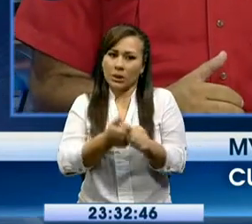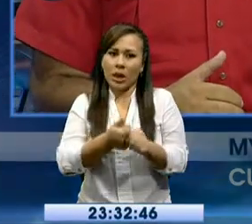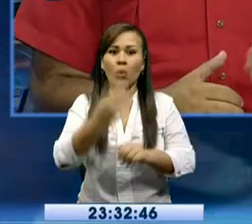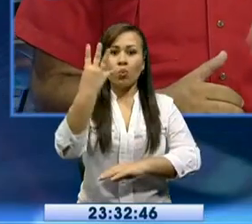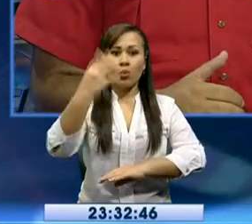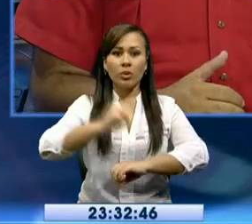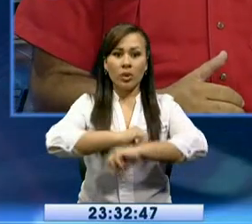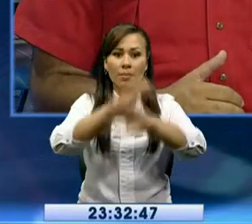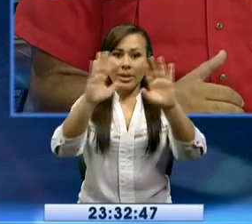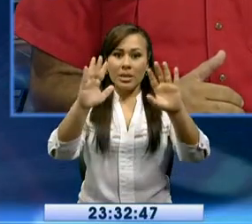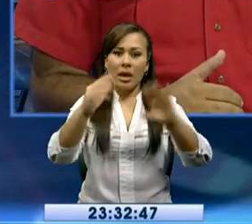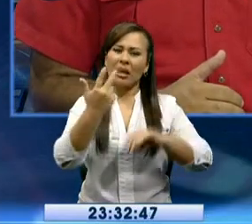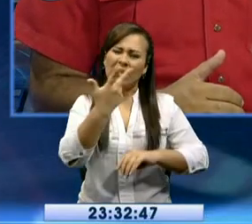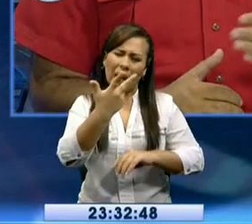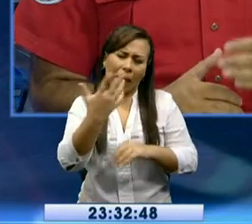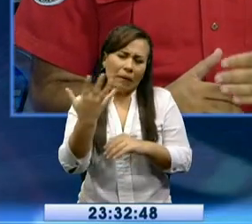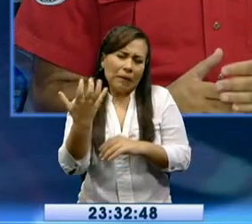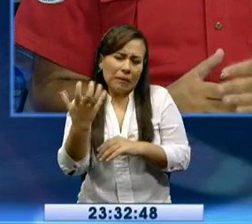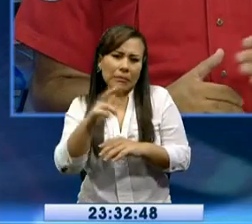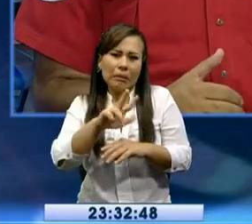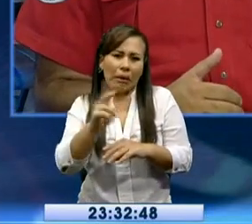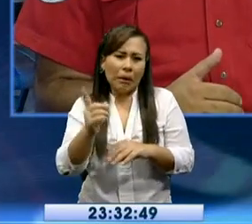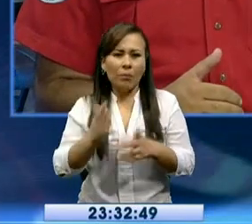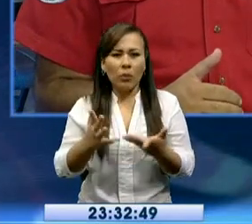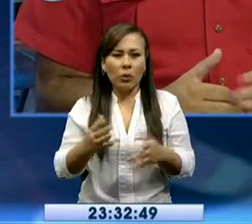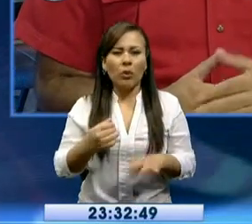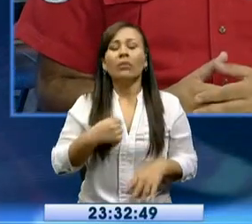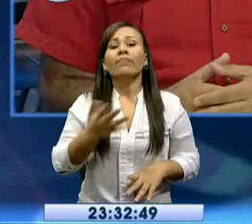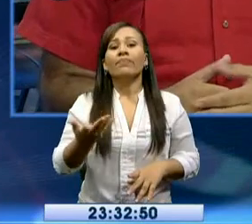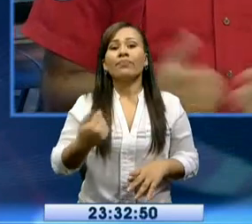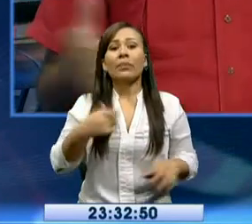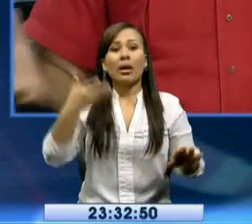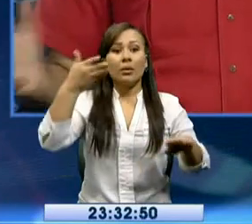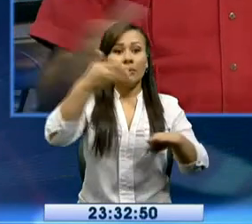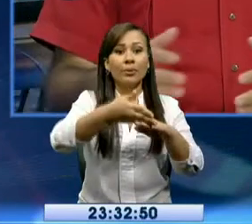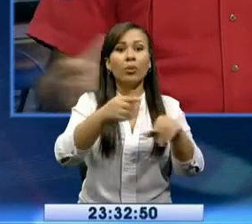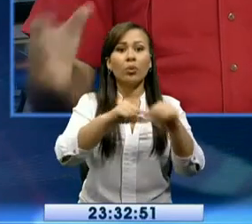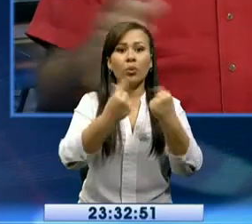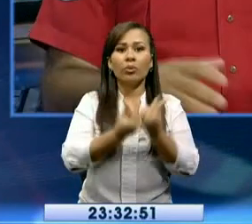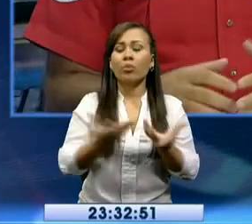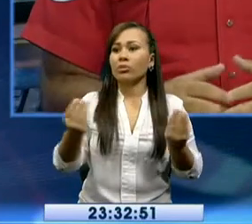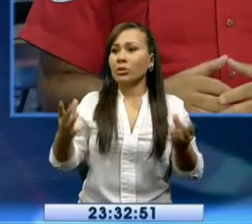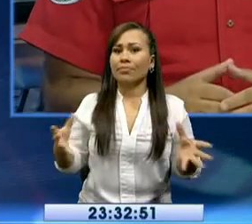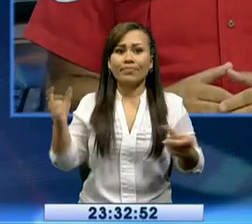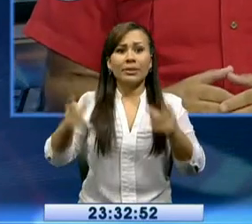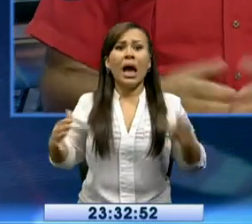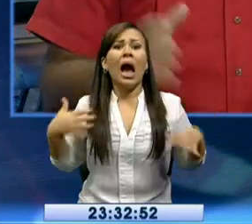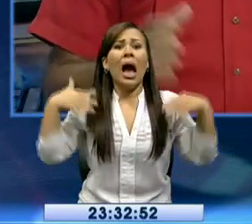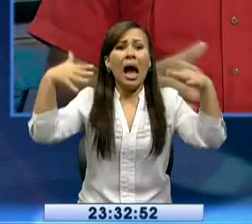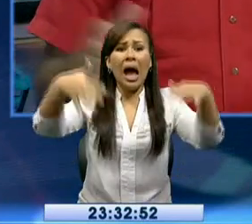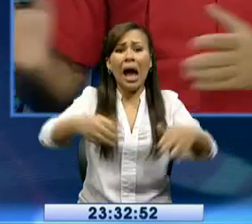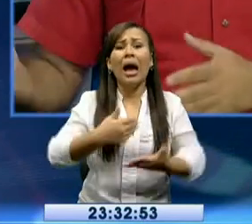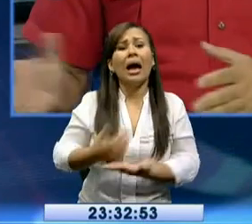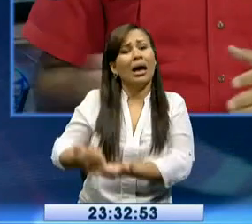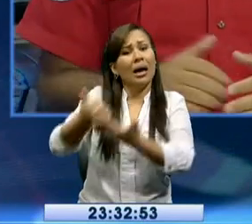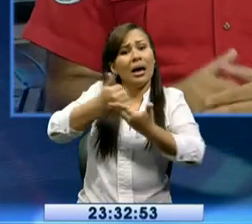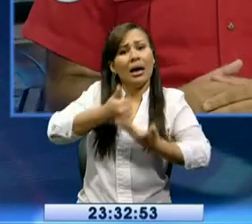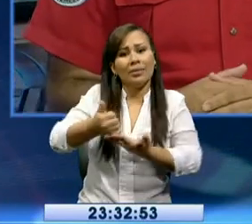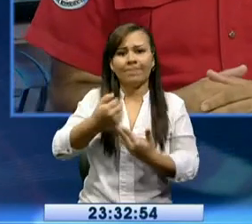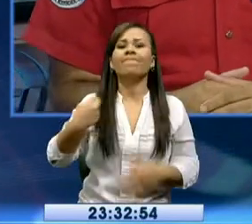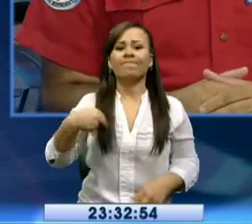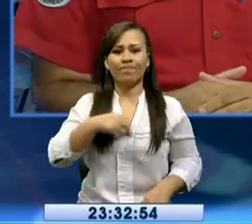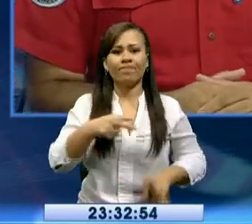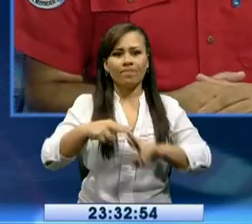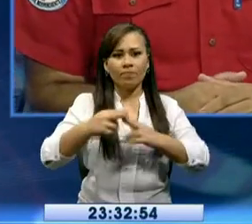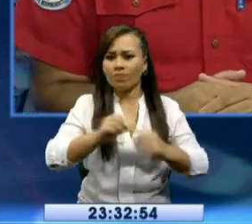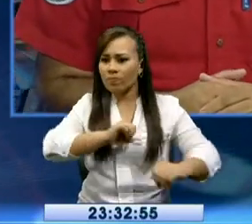cuando 3 y algo, cuando el grupo estaba llegando a la ciudad, inmediatamente la gente se volcó a pedir ayuda, y ahí es donde se proceden a iniciar